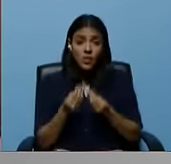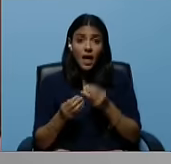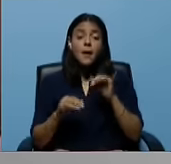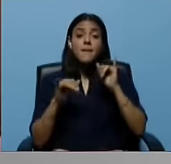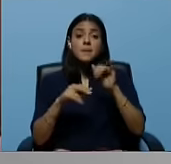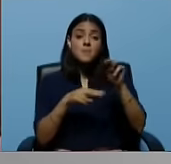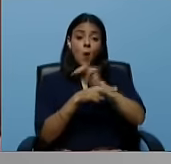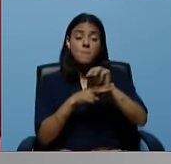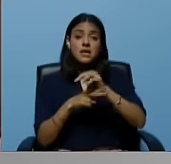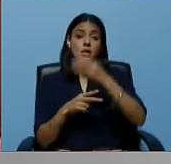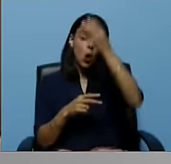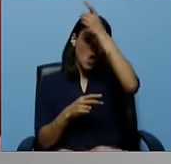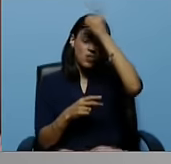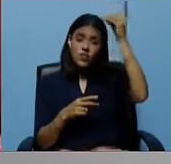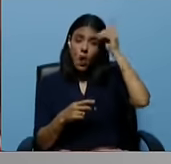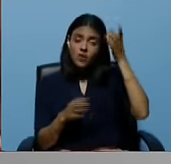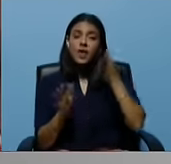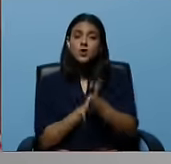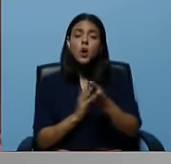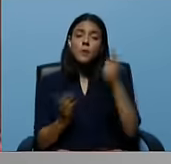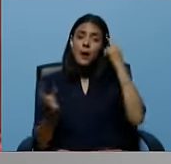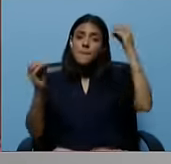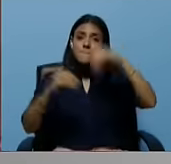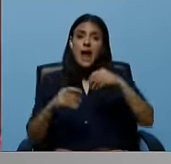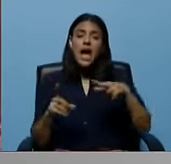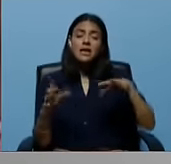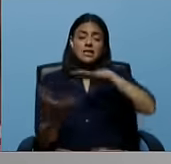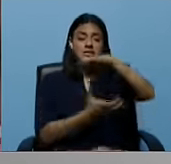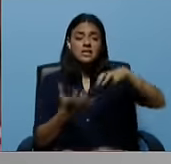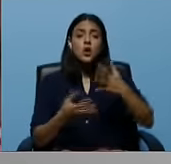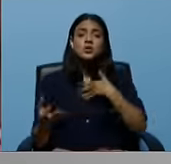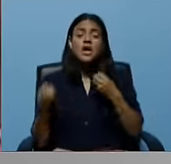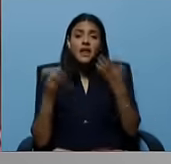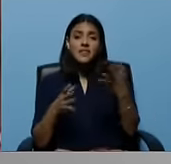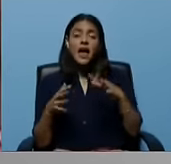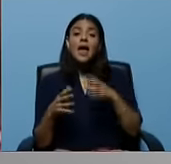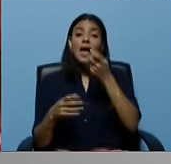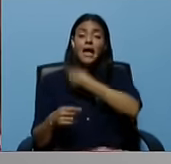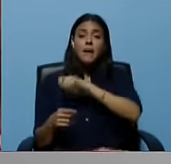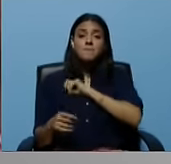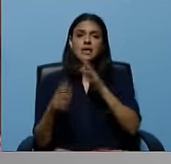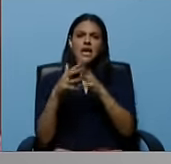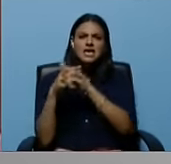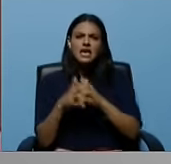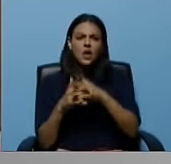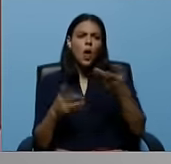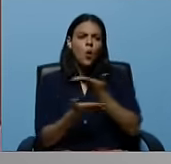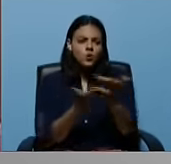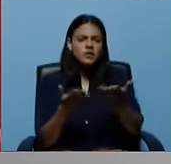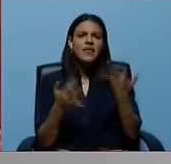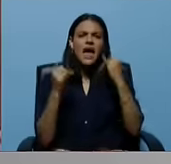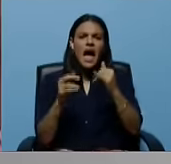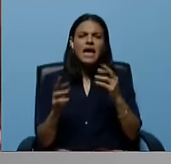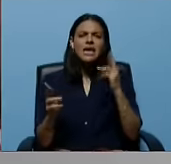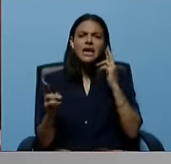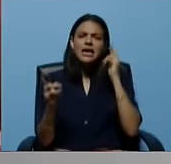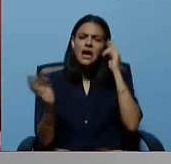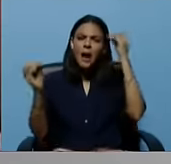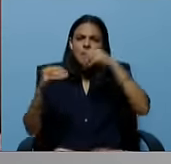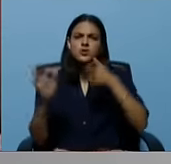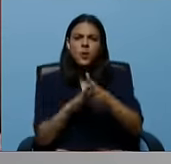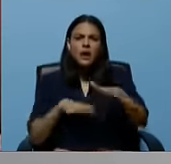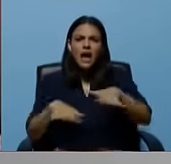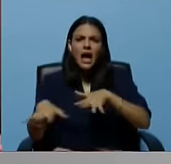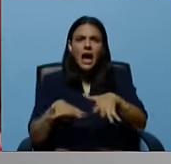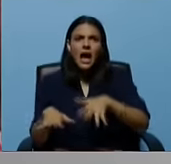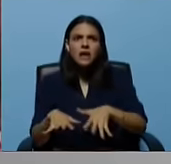ministro Diosdado Cabello sobre planes desestabilizadores orquestados por España y Estados Unidos, ¿pudiera tener relación esta acción del